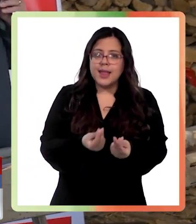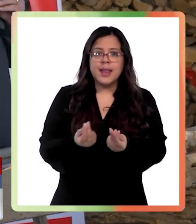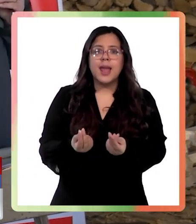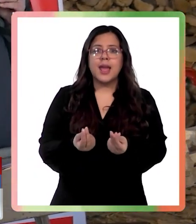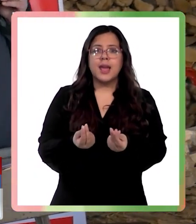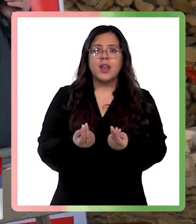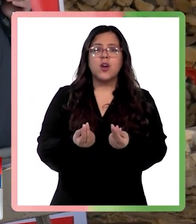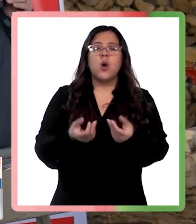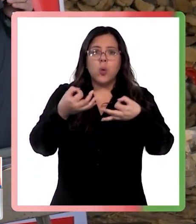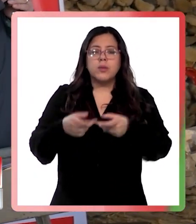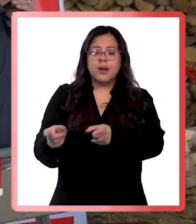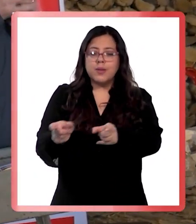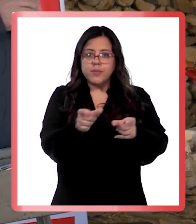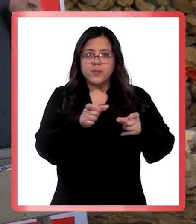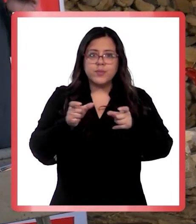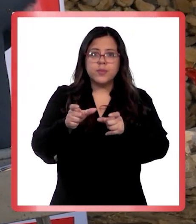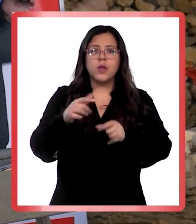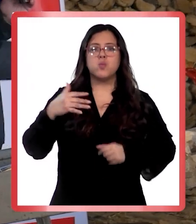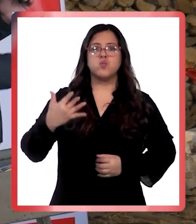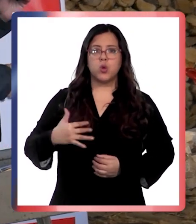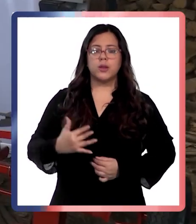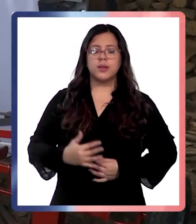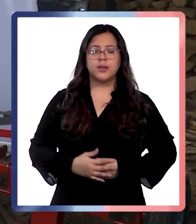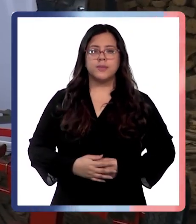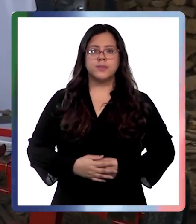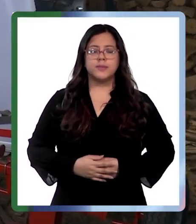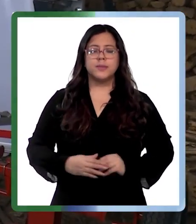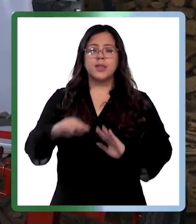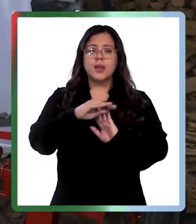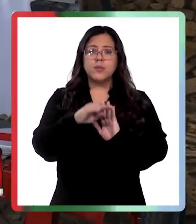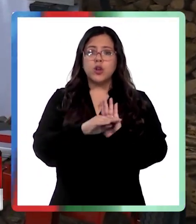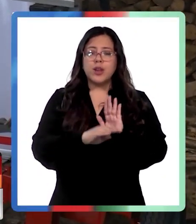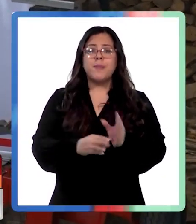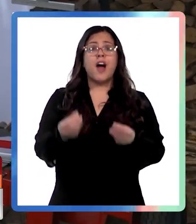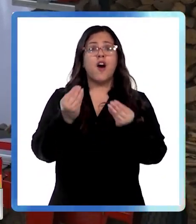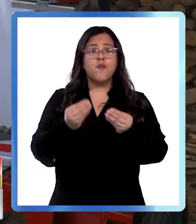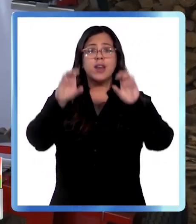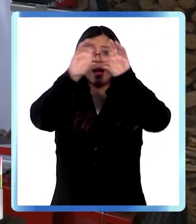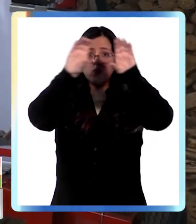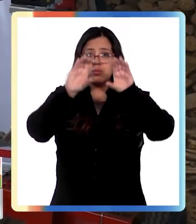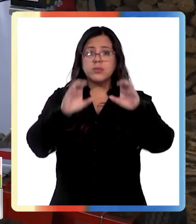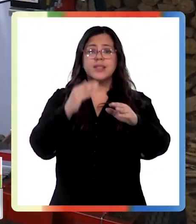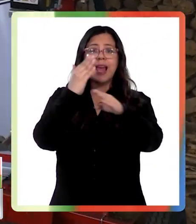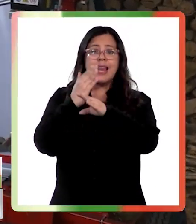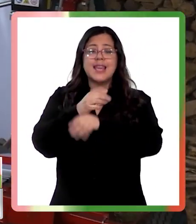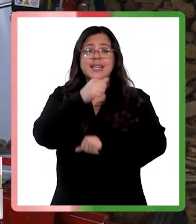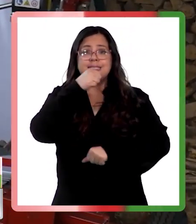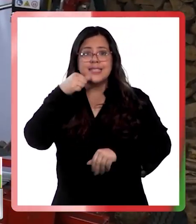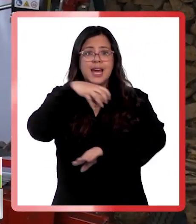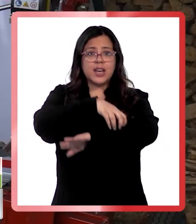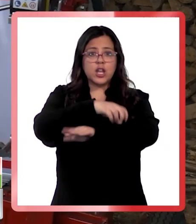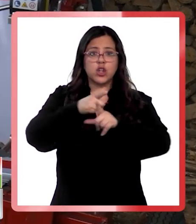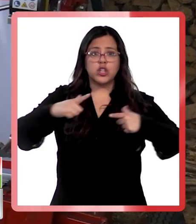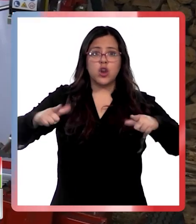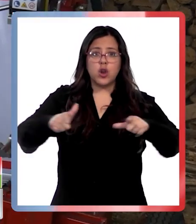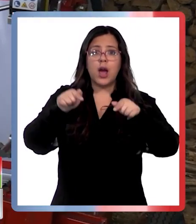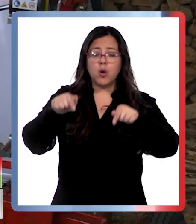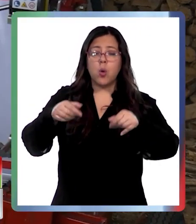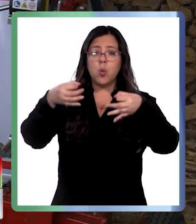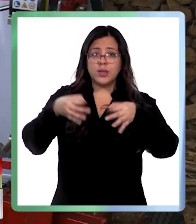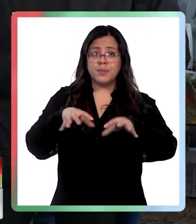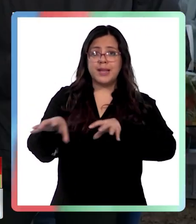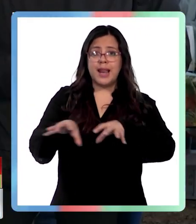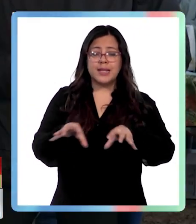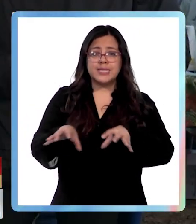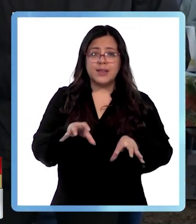requieren recursos para fiscalización, que va a ser muy importante. El programa Ta Buena Tu Leña Seca en los Lagos, como parte de